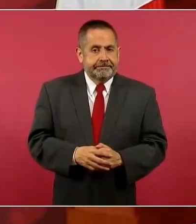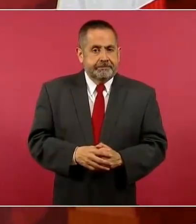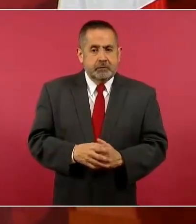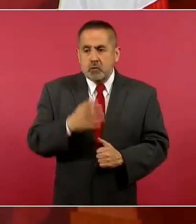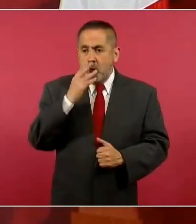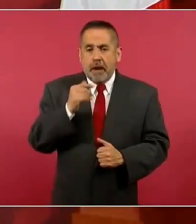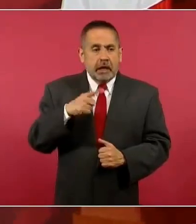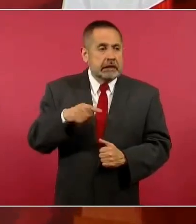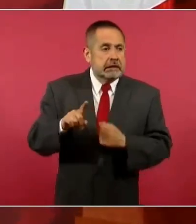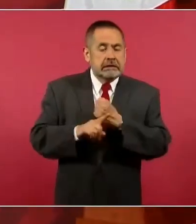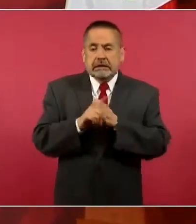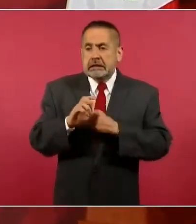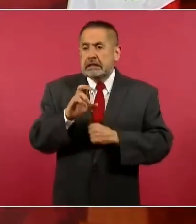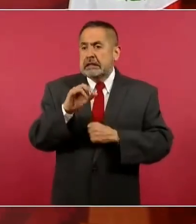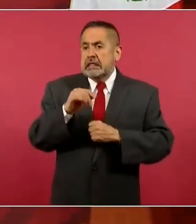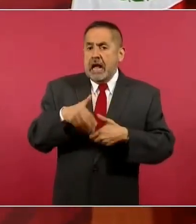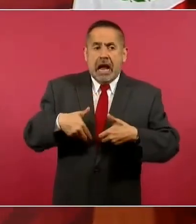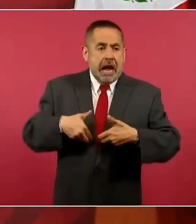hambre,